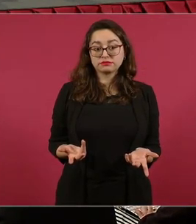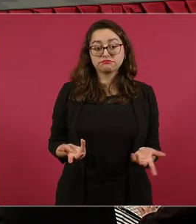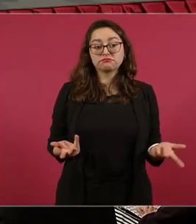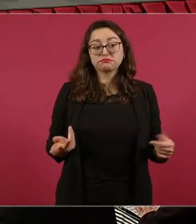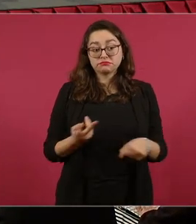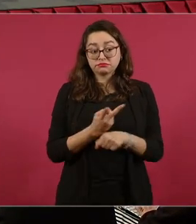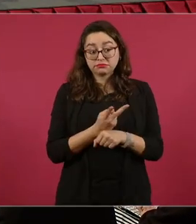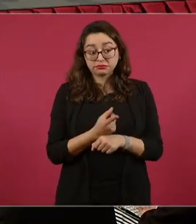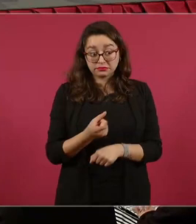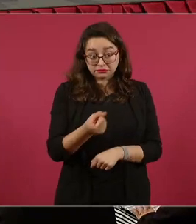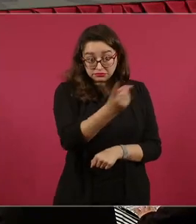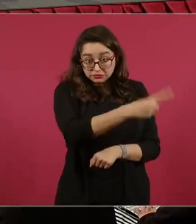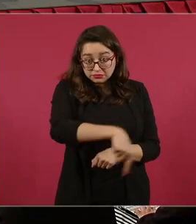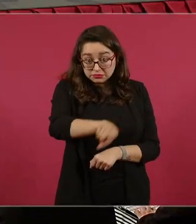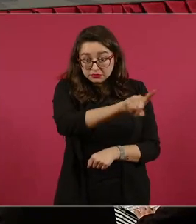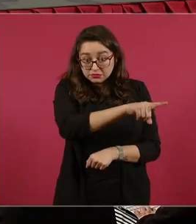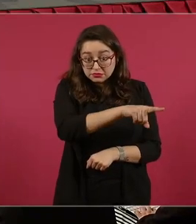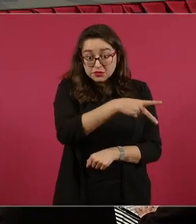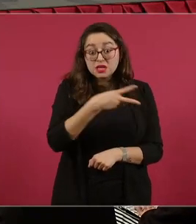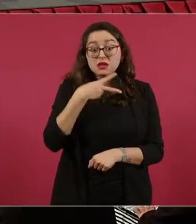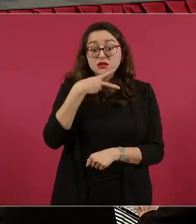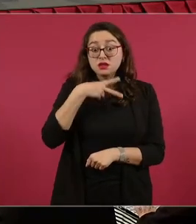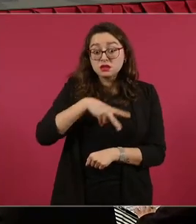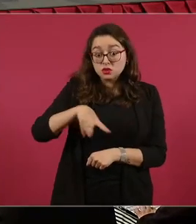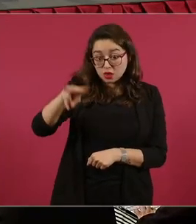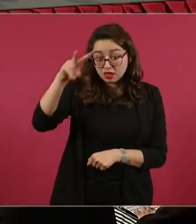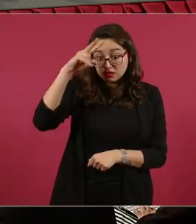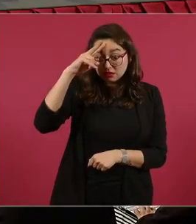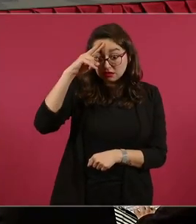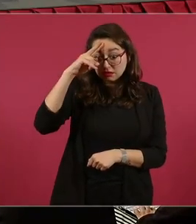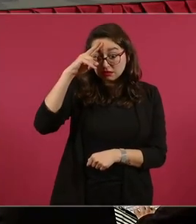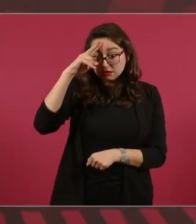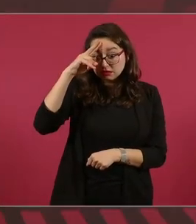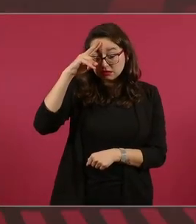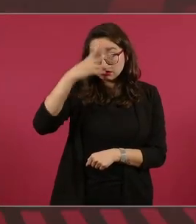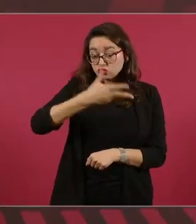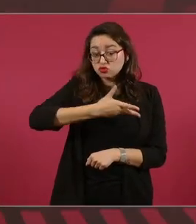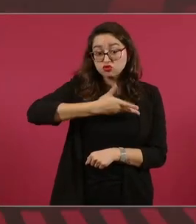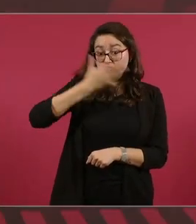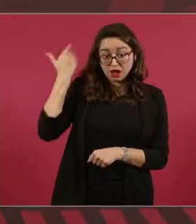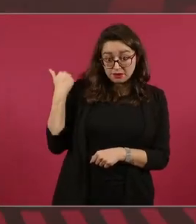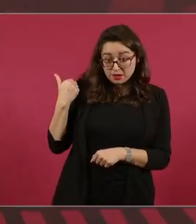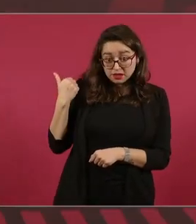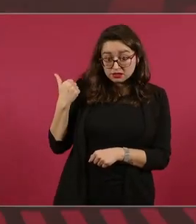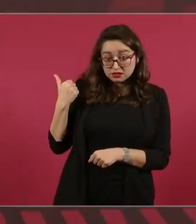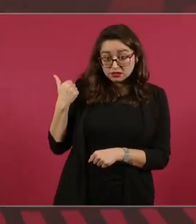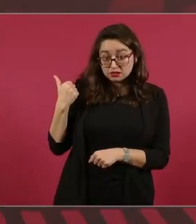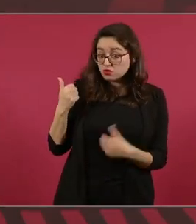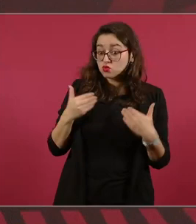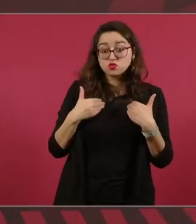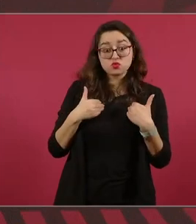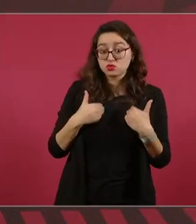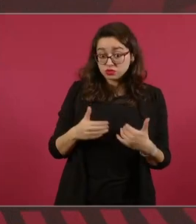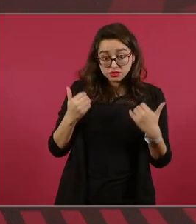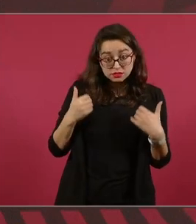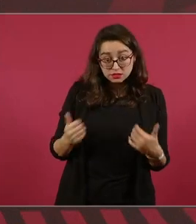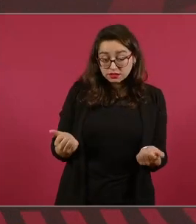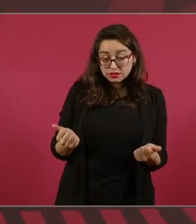desconocedores o que no sepan o no imaginen.